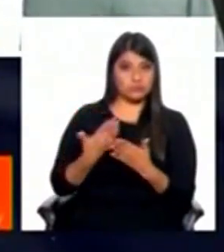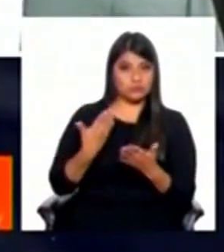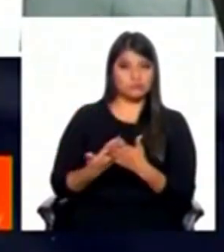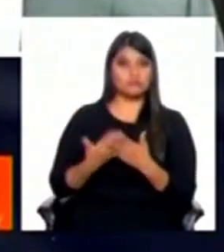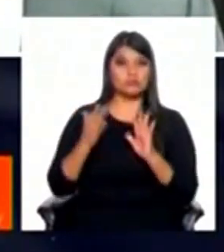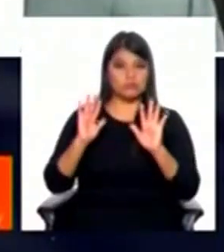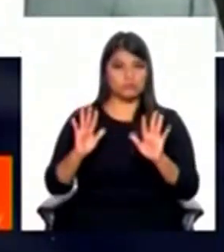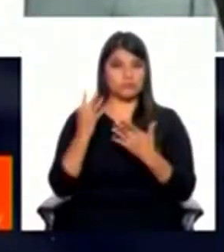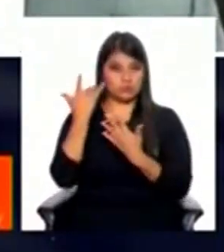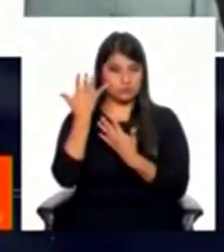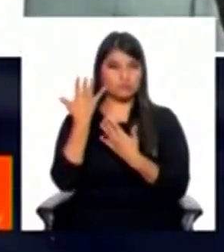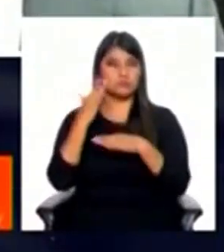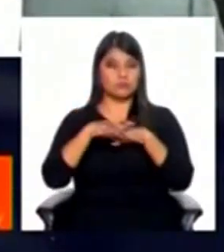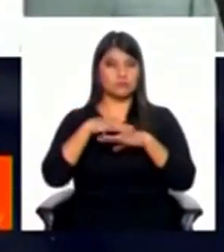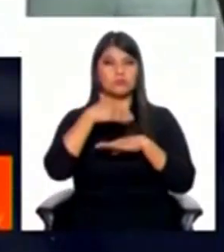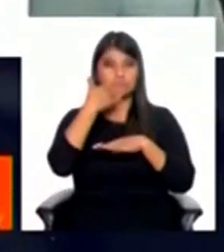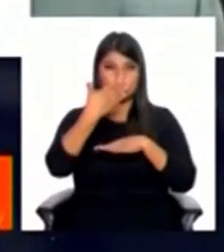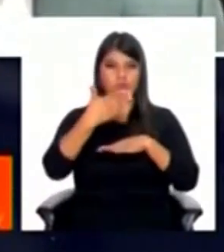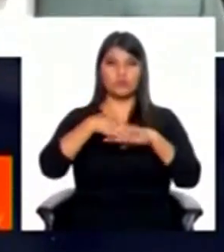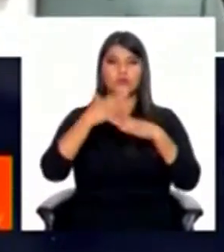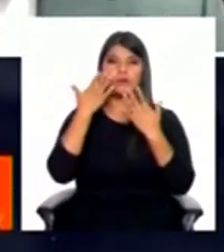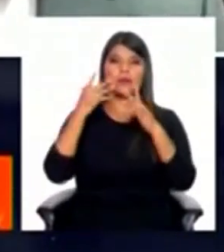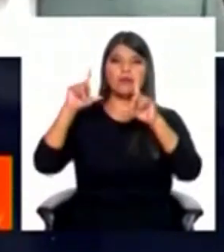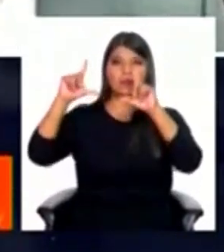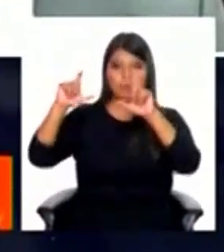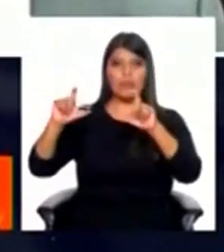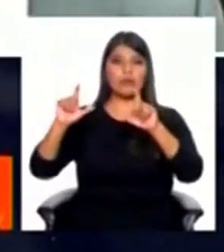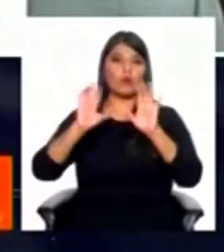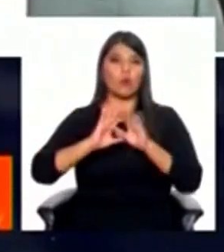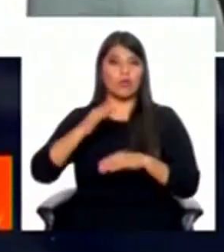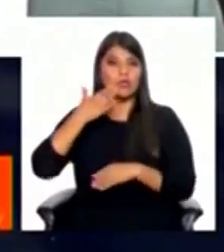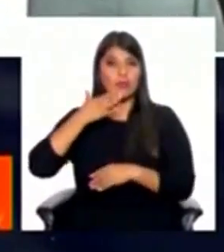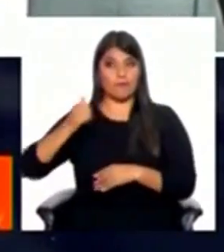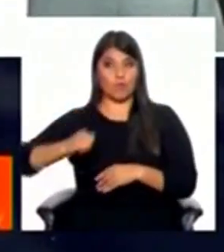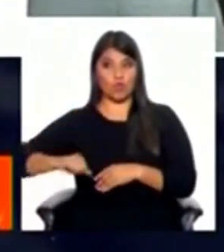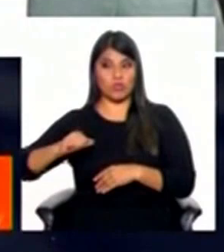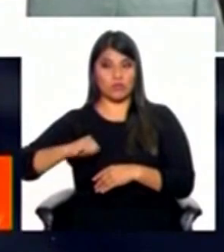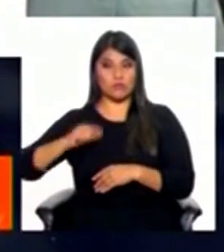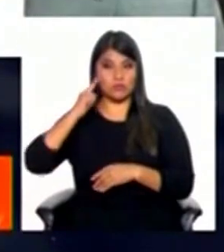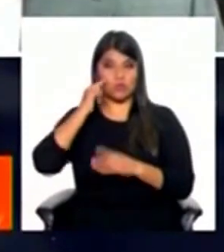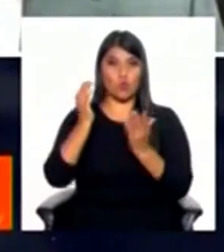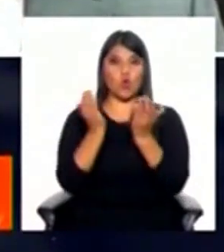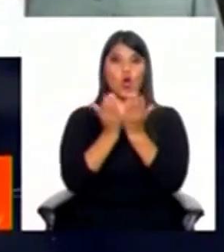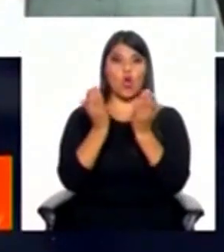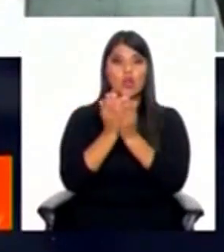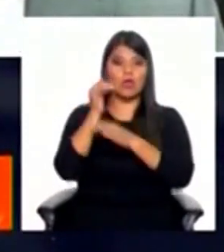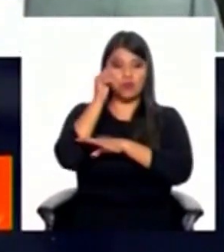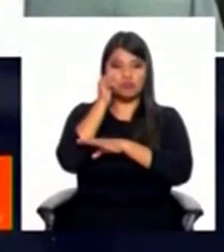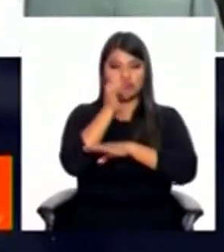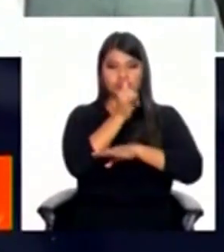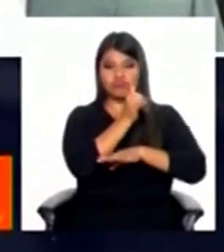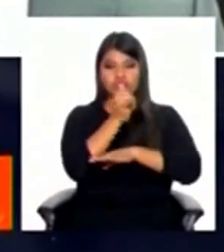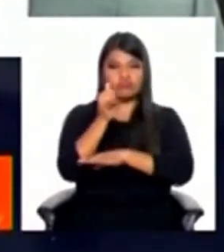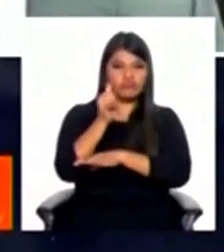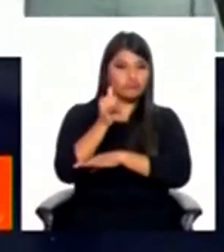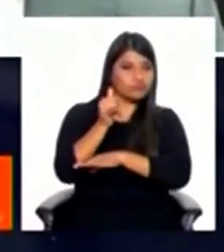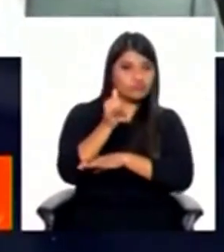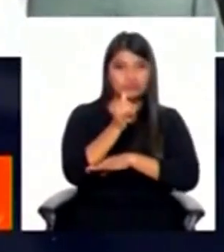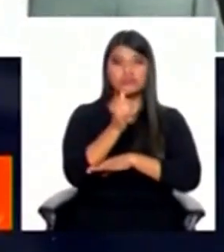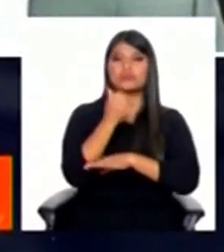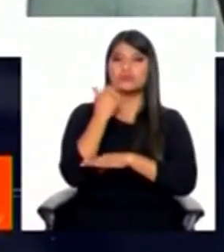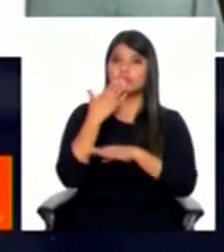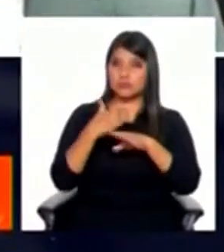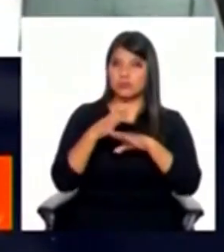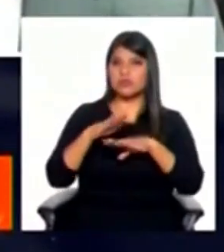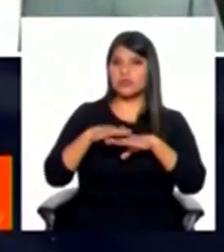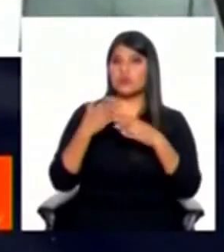Claro. Esperemos que las imágenes que nos puedan brindar la municipalidad o el colegio sean determinantes para poder ver de qué periodo